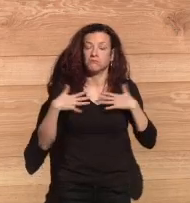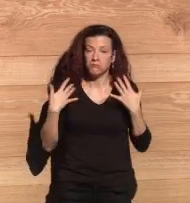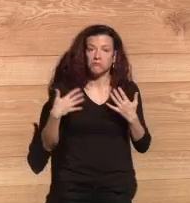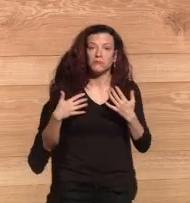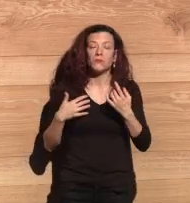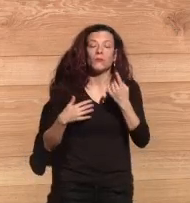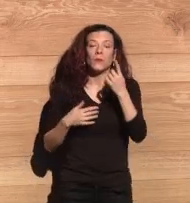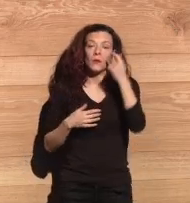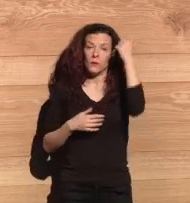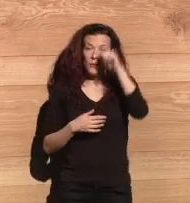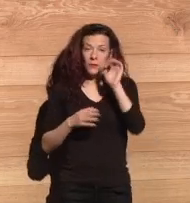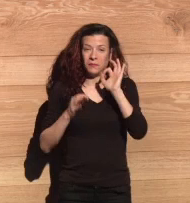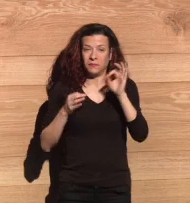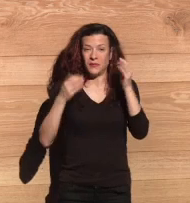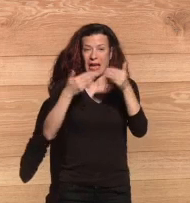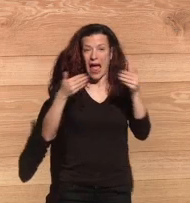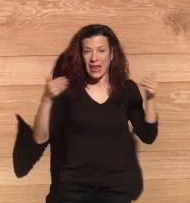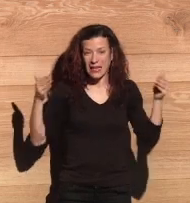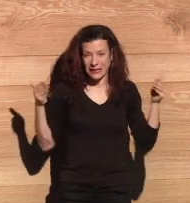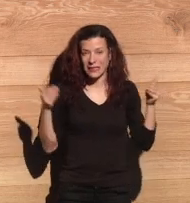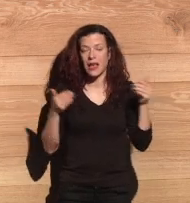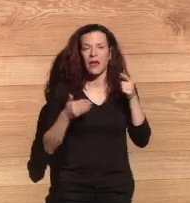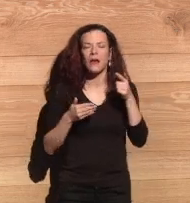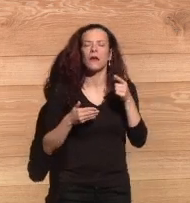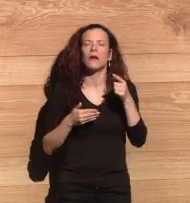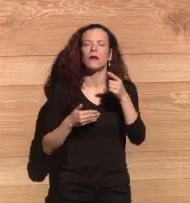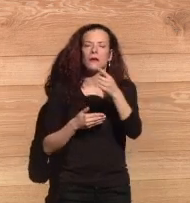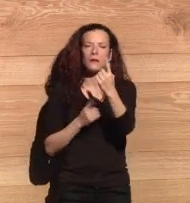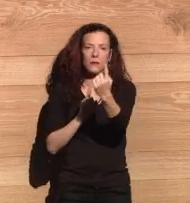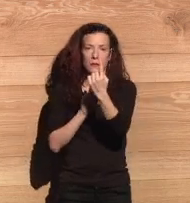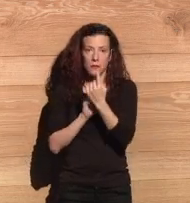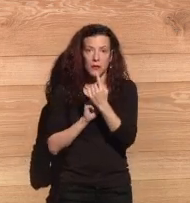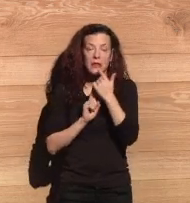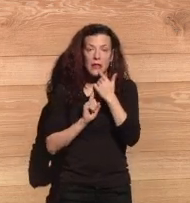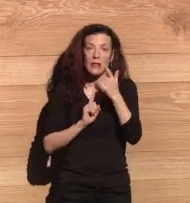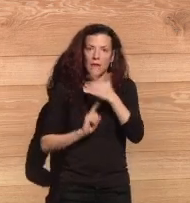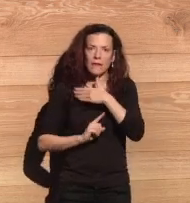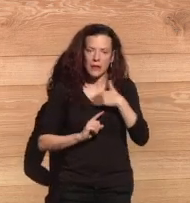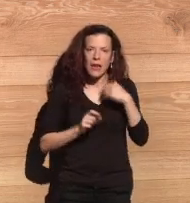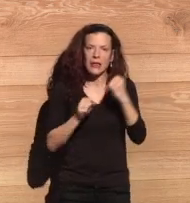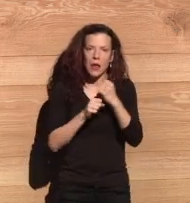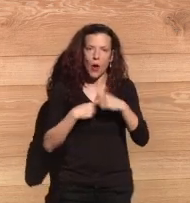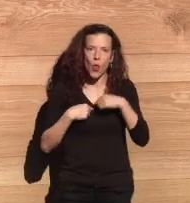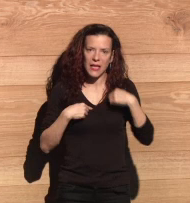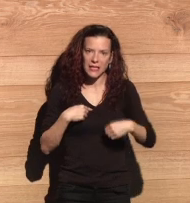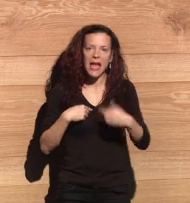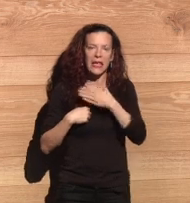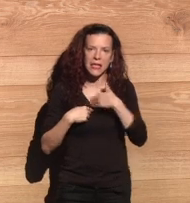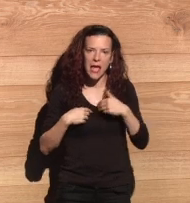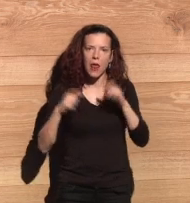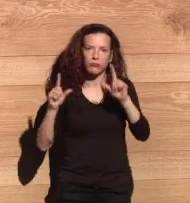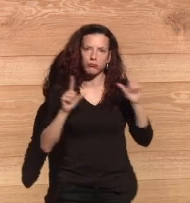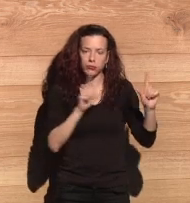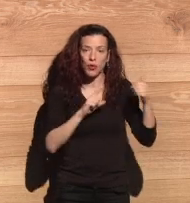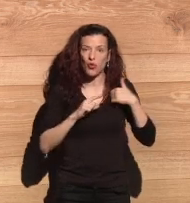un galerista y decide que quiere exponer el trabajo de China. Yo de galería sabía